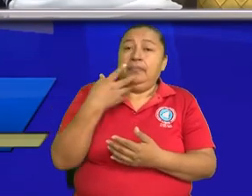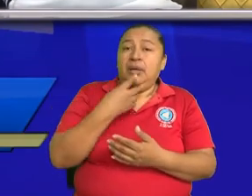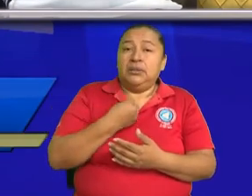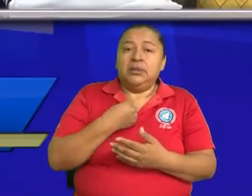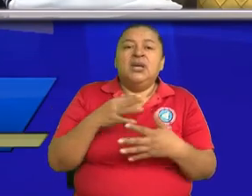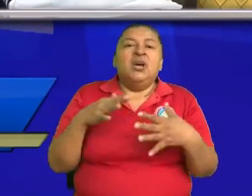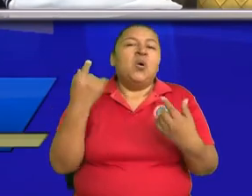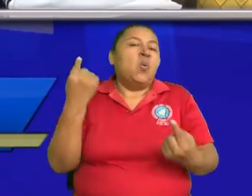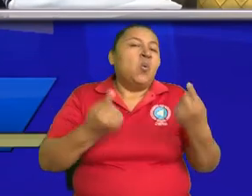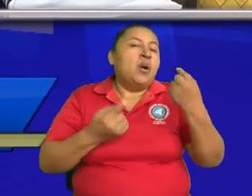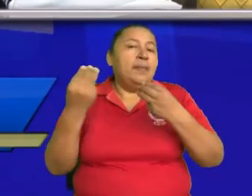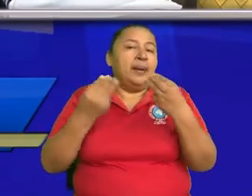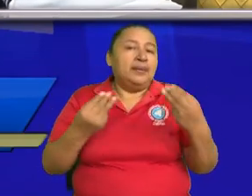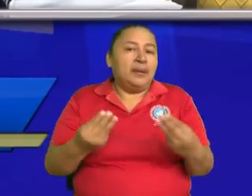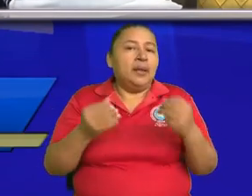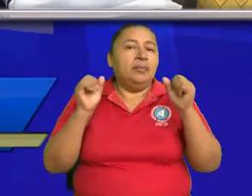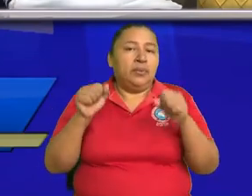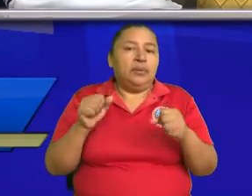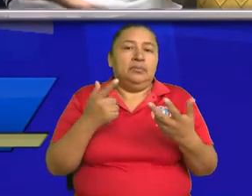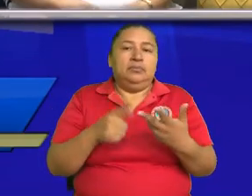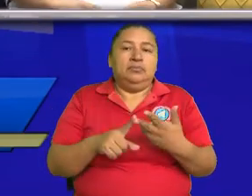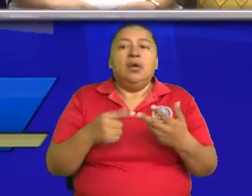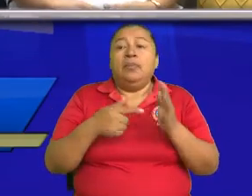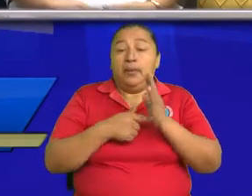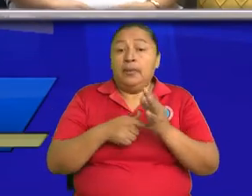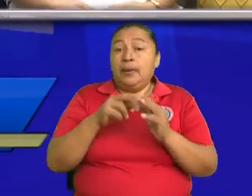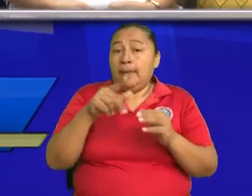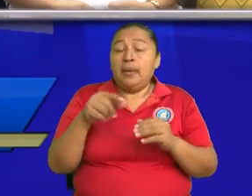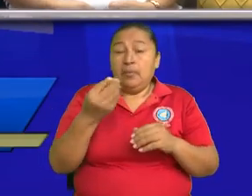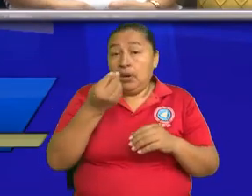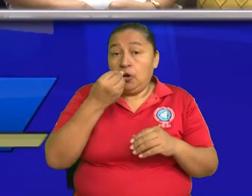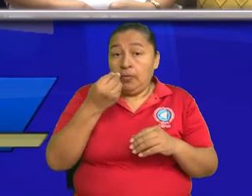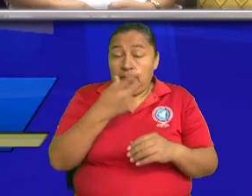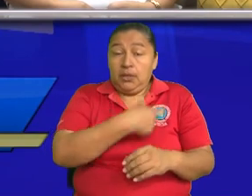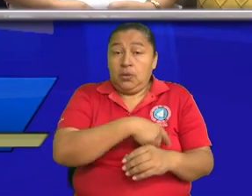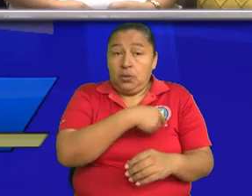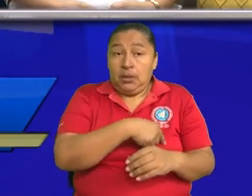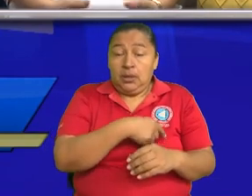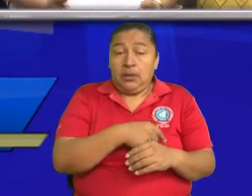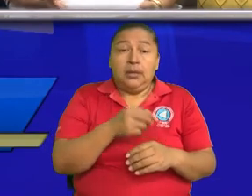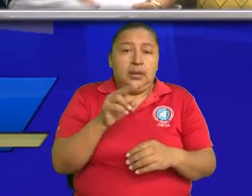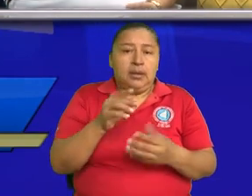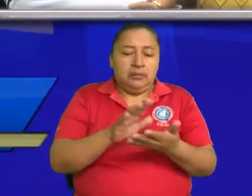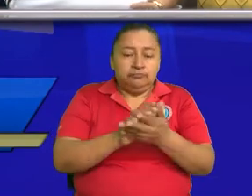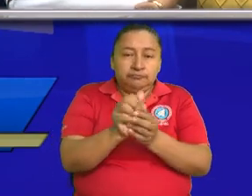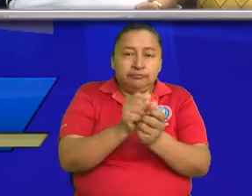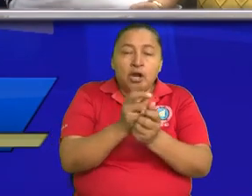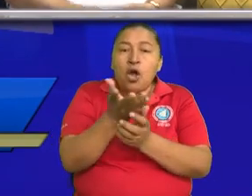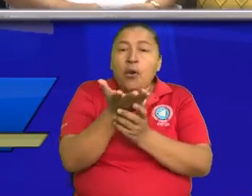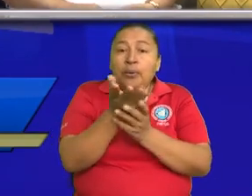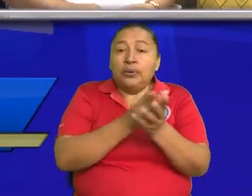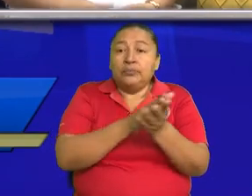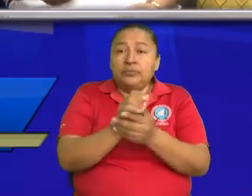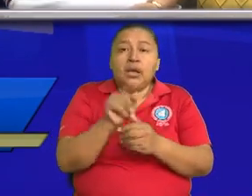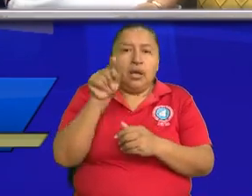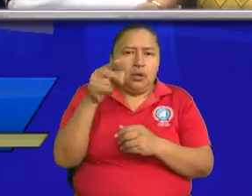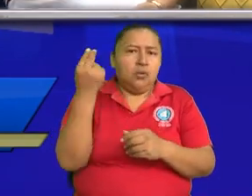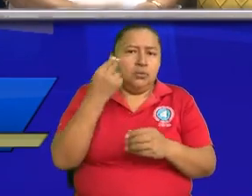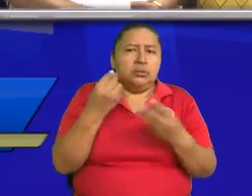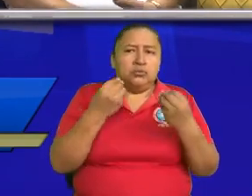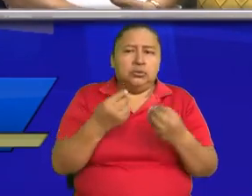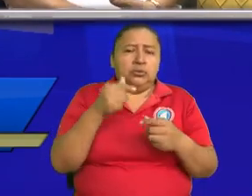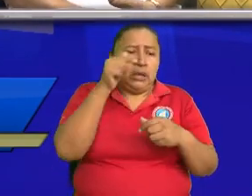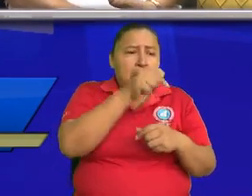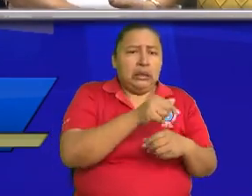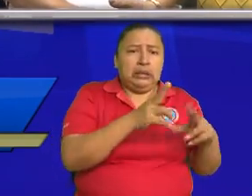qué cosas no caben en la Costa Caribe, incluso la misma merienda escolar. Claro. La harina, por ejemplo, es una de las cosas que ellos consumen, y nosotros en